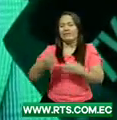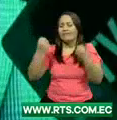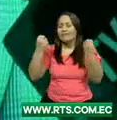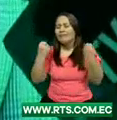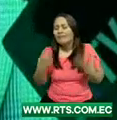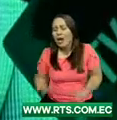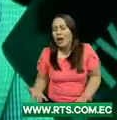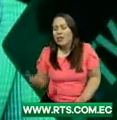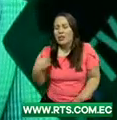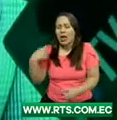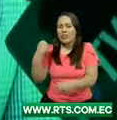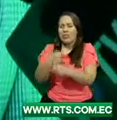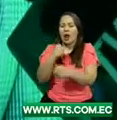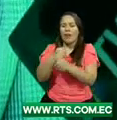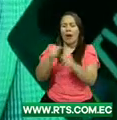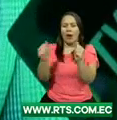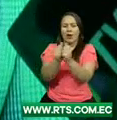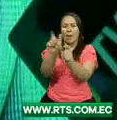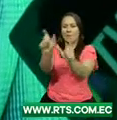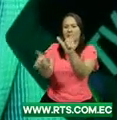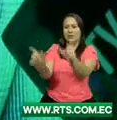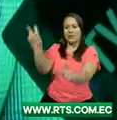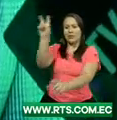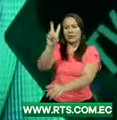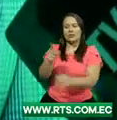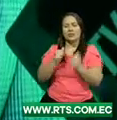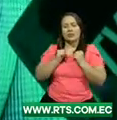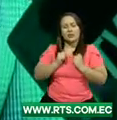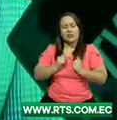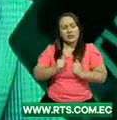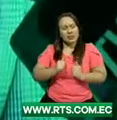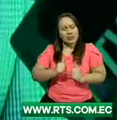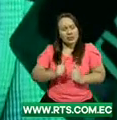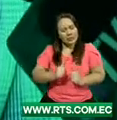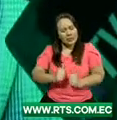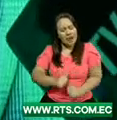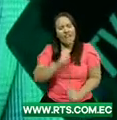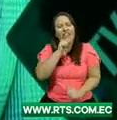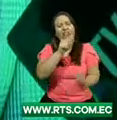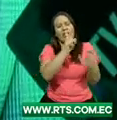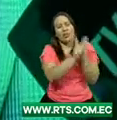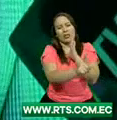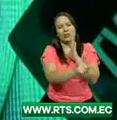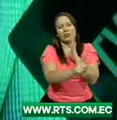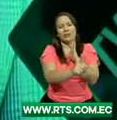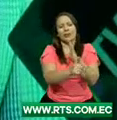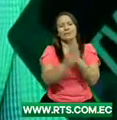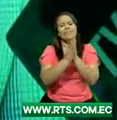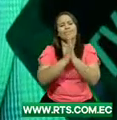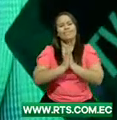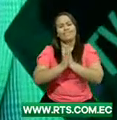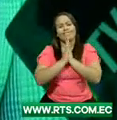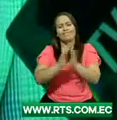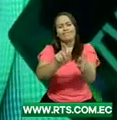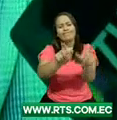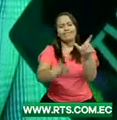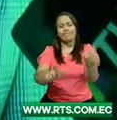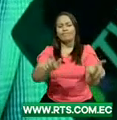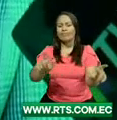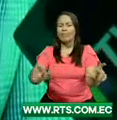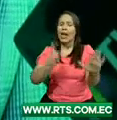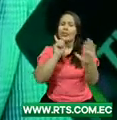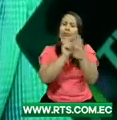trabajan con venezolanos la mayoría si no lo que no denunció eso le pediría a la ciudadanía